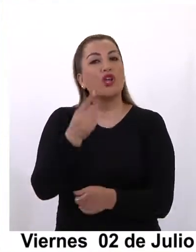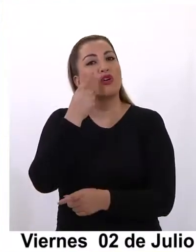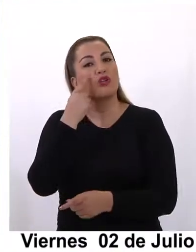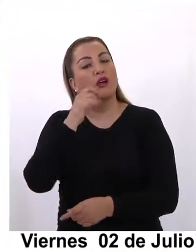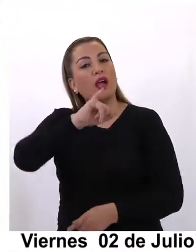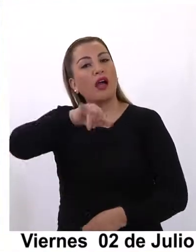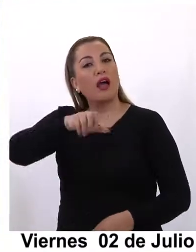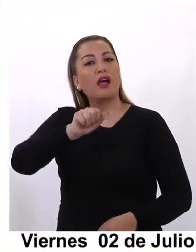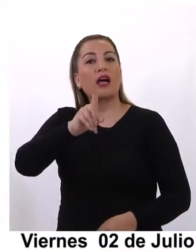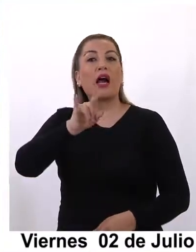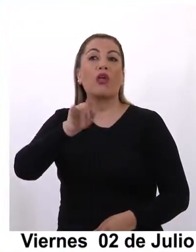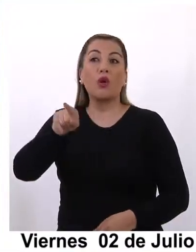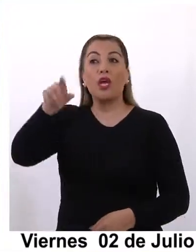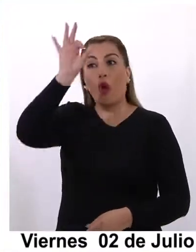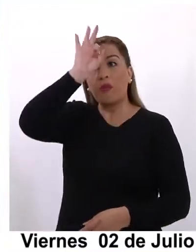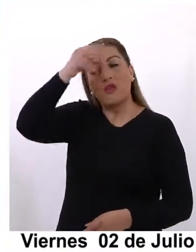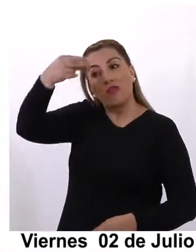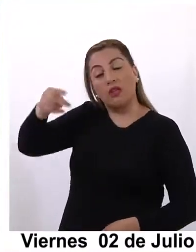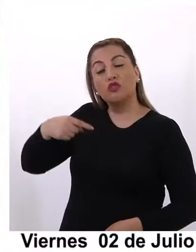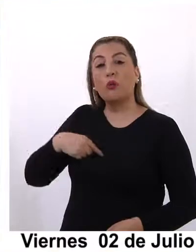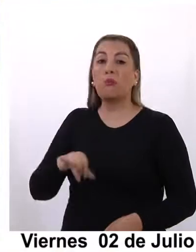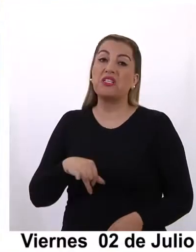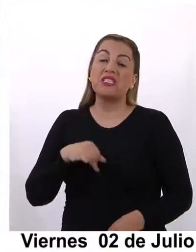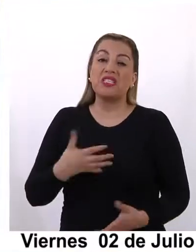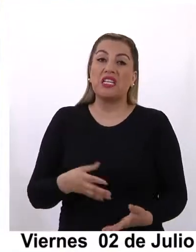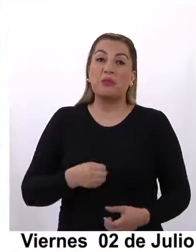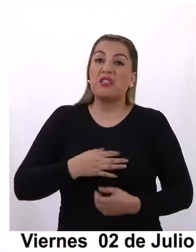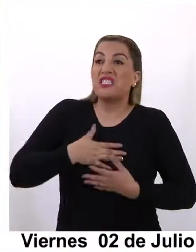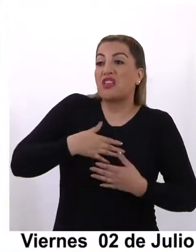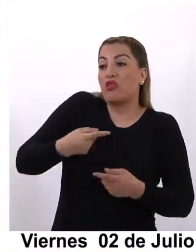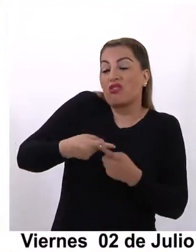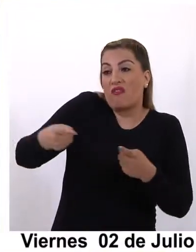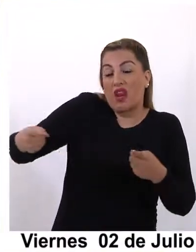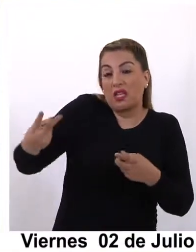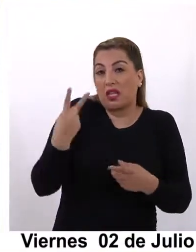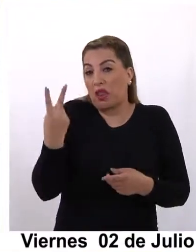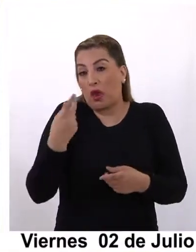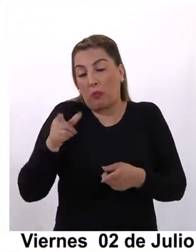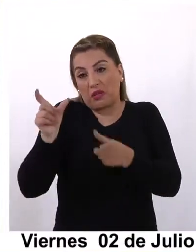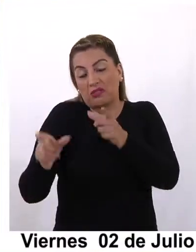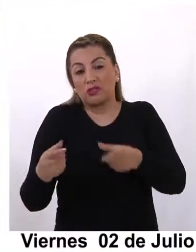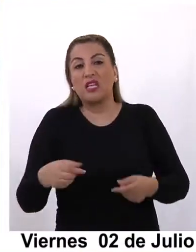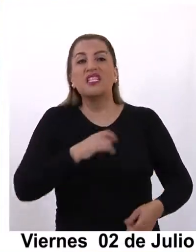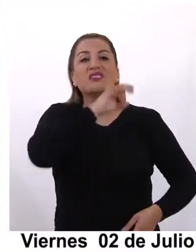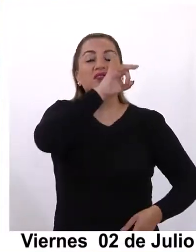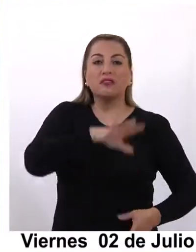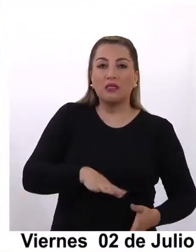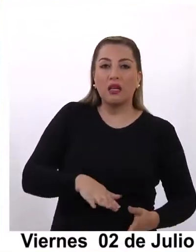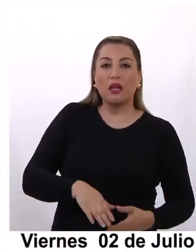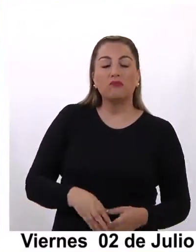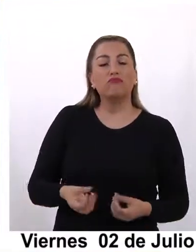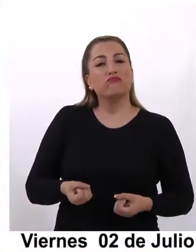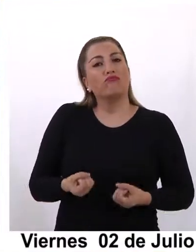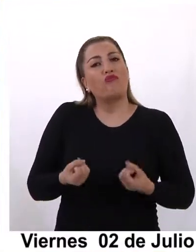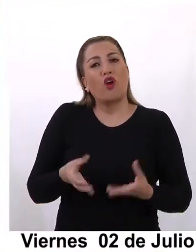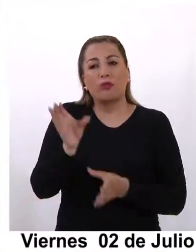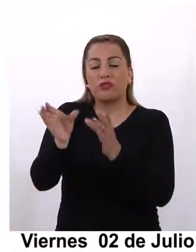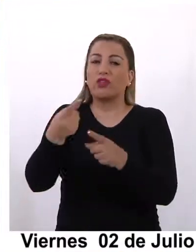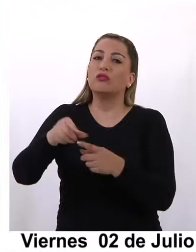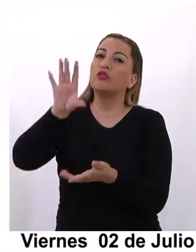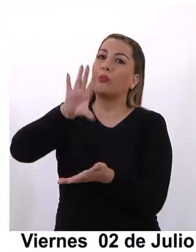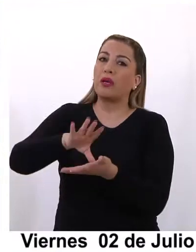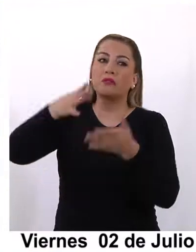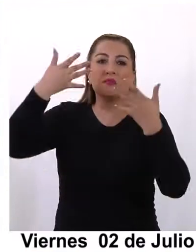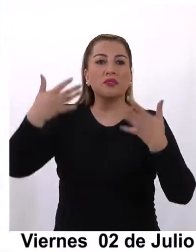Jadue y lo que piensa. Yo la verdad me siento totalmente diferente a él en estos temas. Creo que Chile ha sido demasiado generoso con los migrantes y